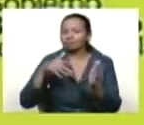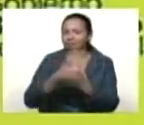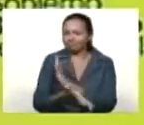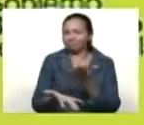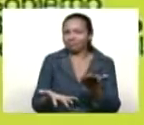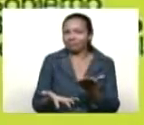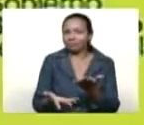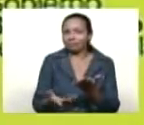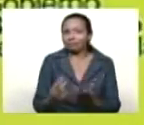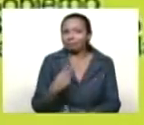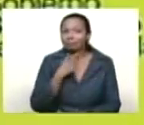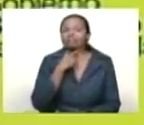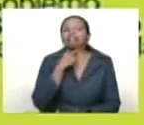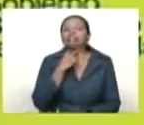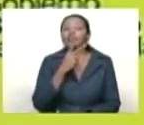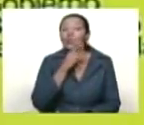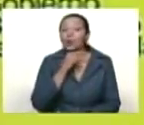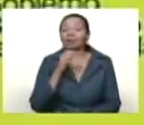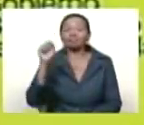¿Están mamandini?